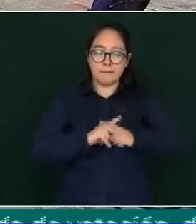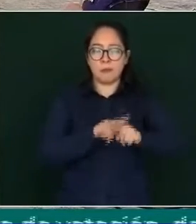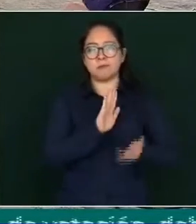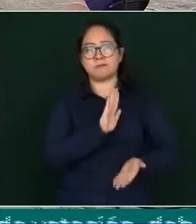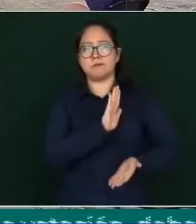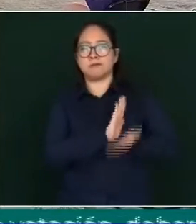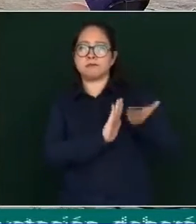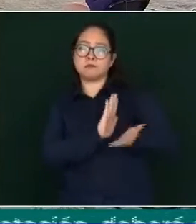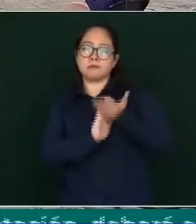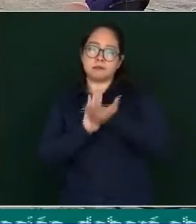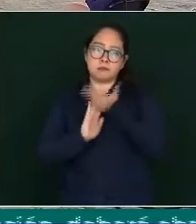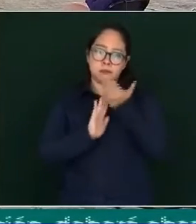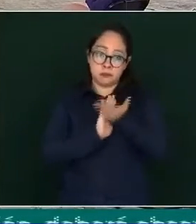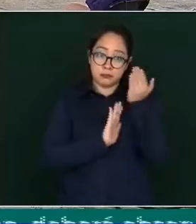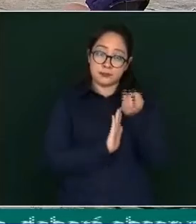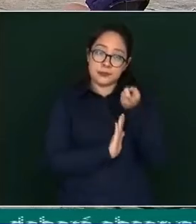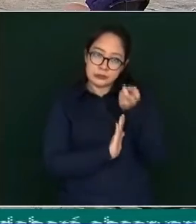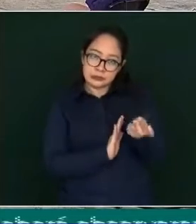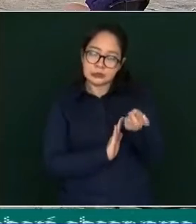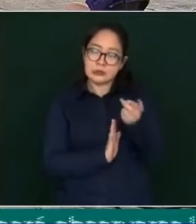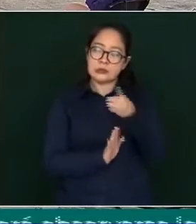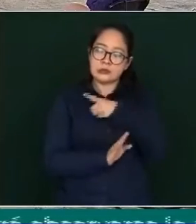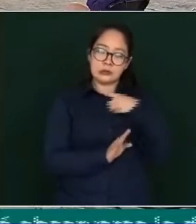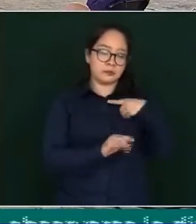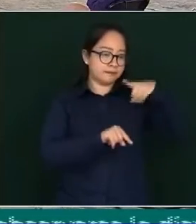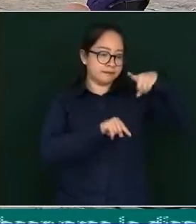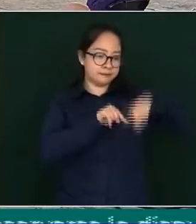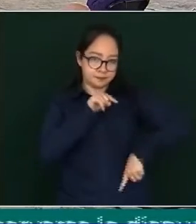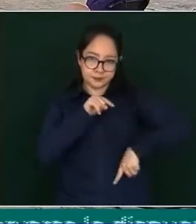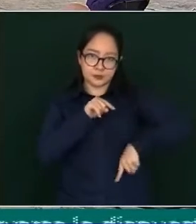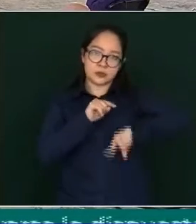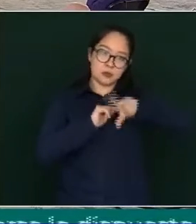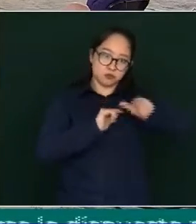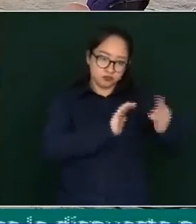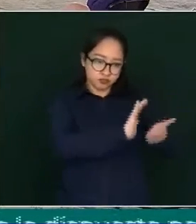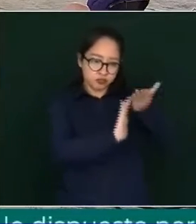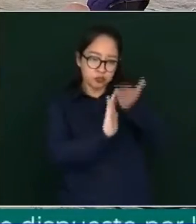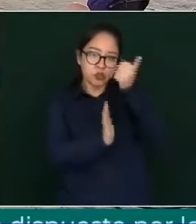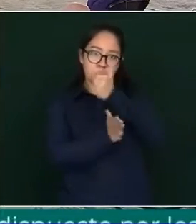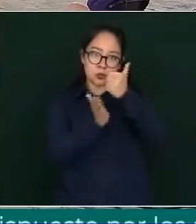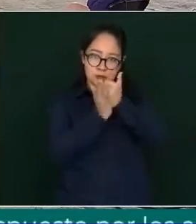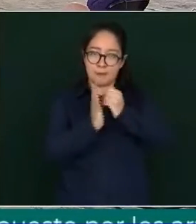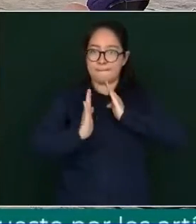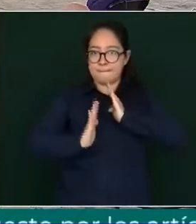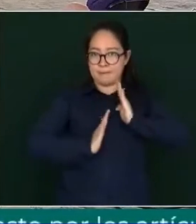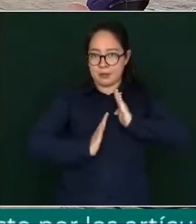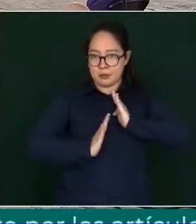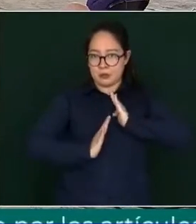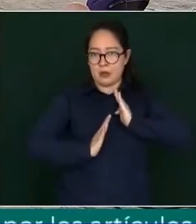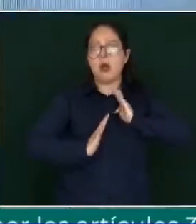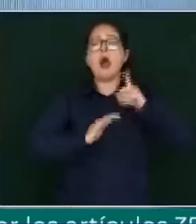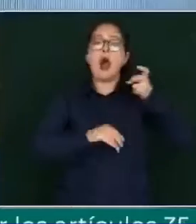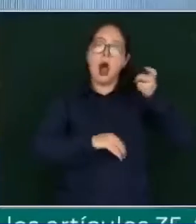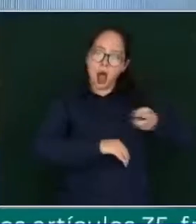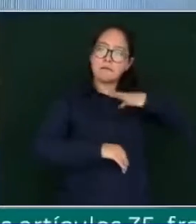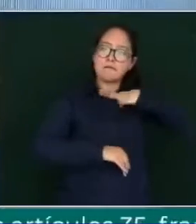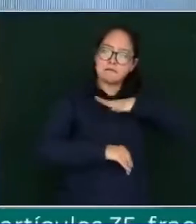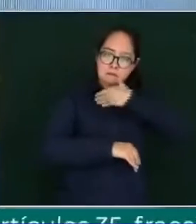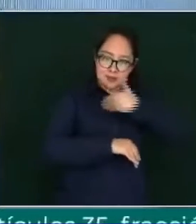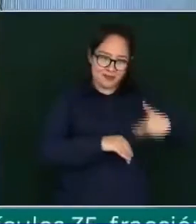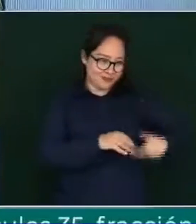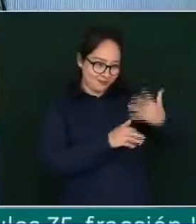que tendríamos que sustituir o derribarla. Se creó esta ciudad militar, como lo menciona el señor presidente. En esa